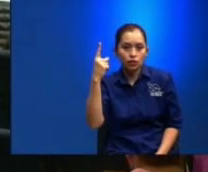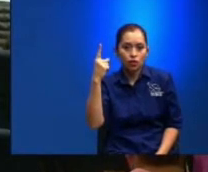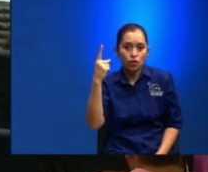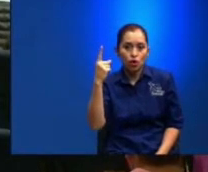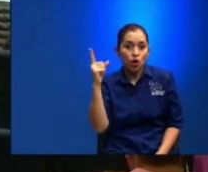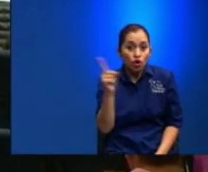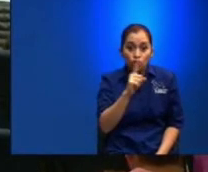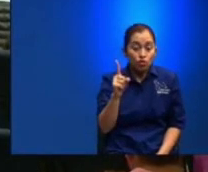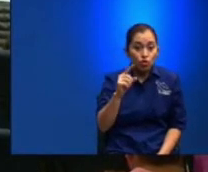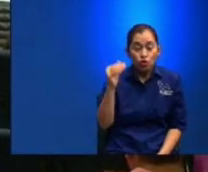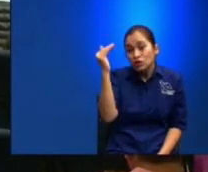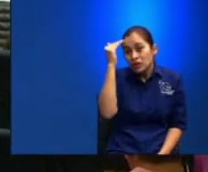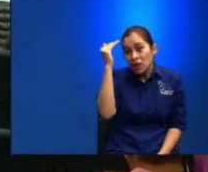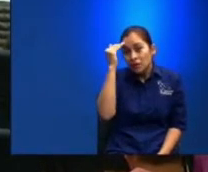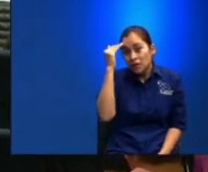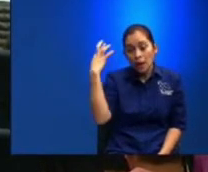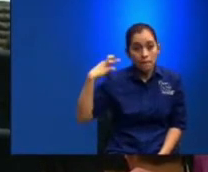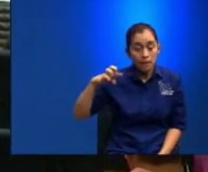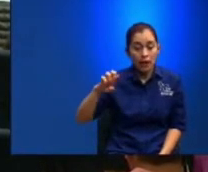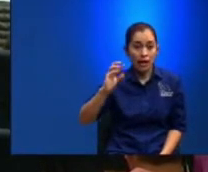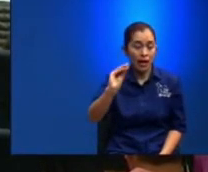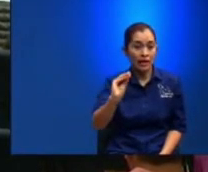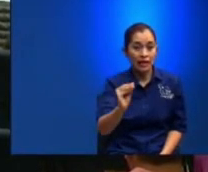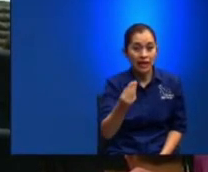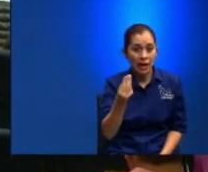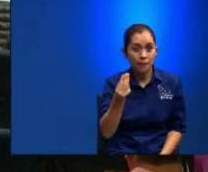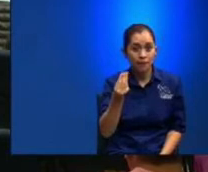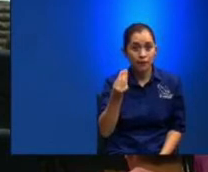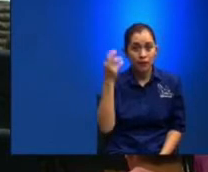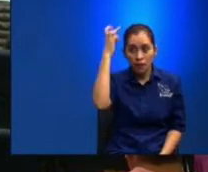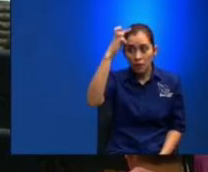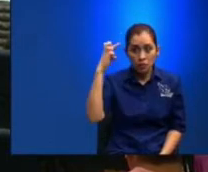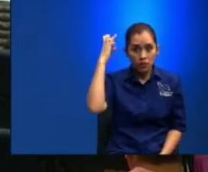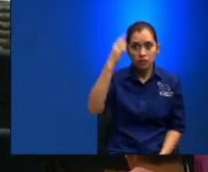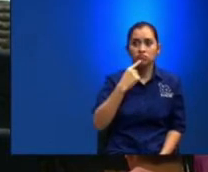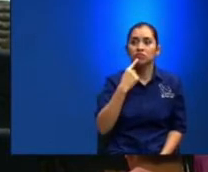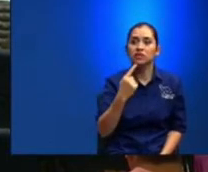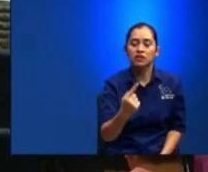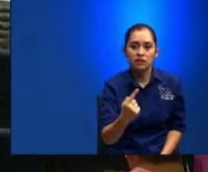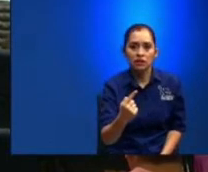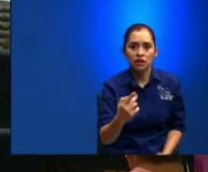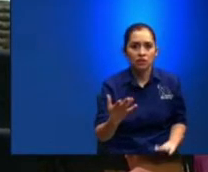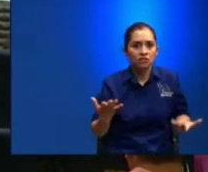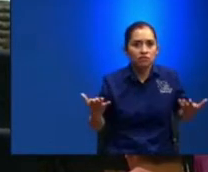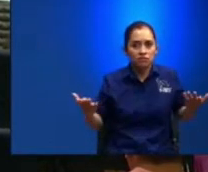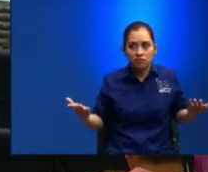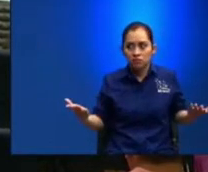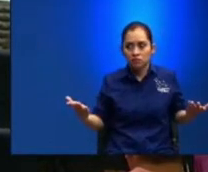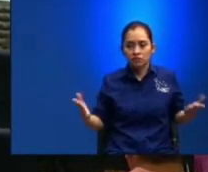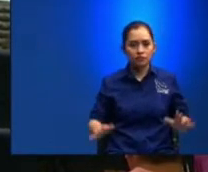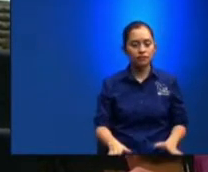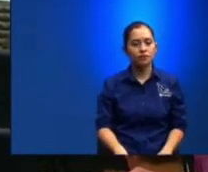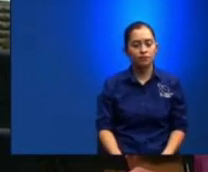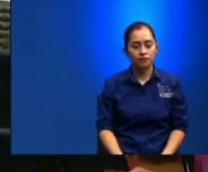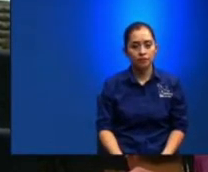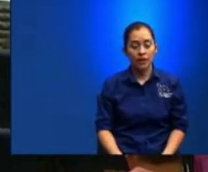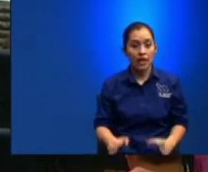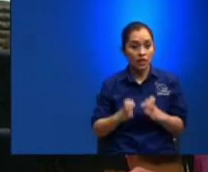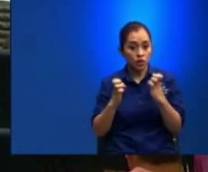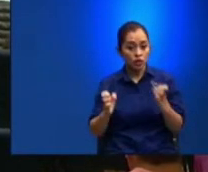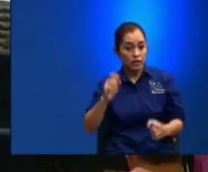acabamos de profetizar usted está esta serie en esa iglesia que es un